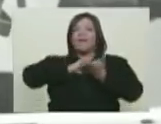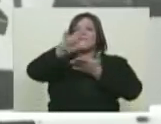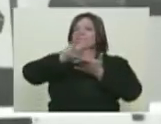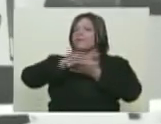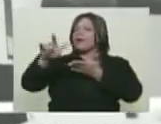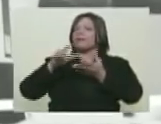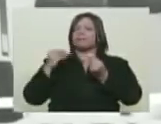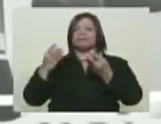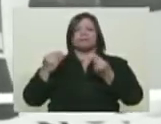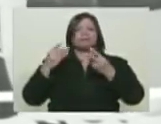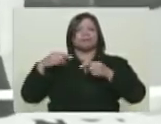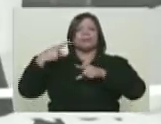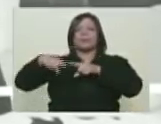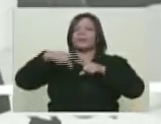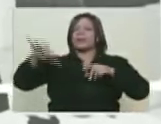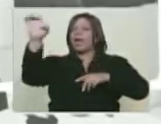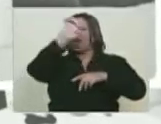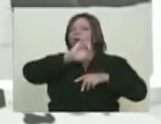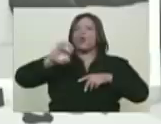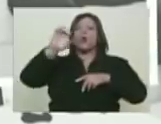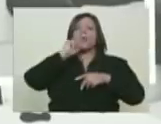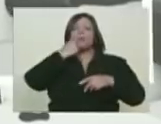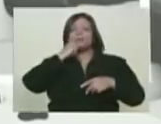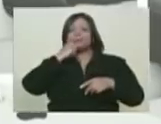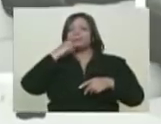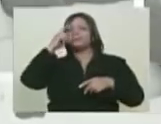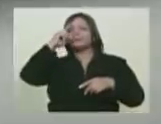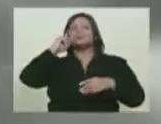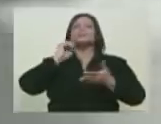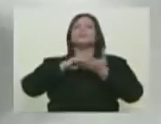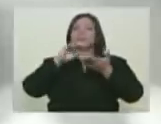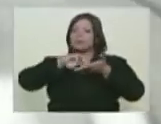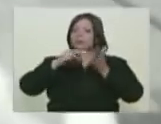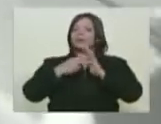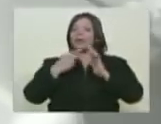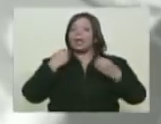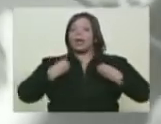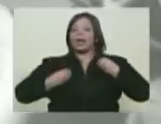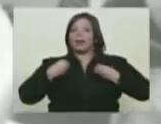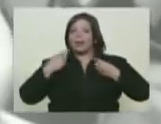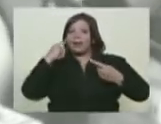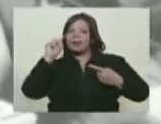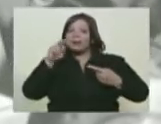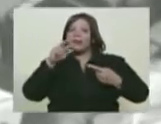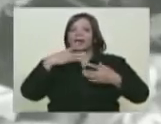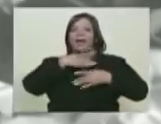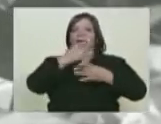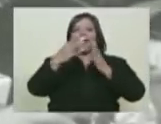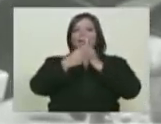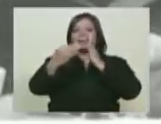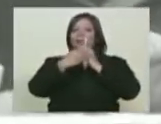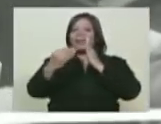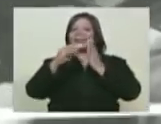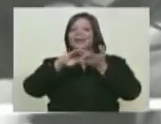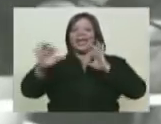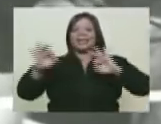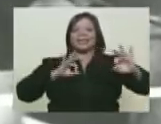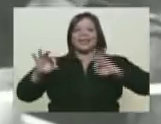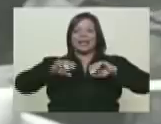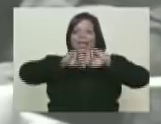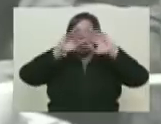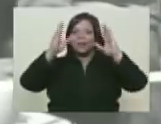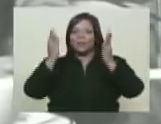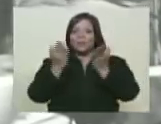constante con largas estadías en Europa y la Unión Soviética, Ursini siempre tuvo inquietud por conocer las nuevas técnicas y teorías teatrales de todo el